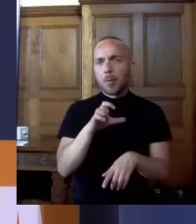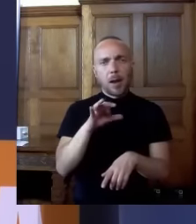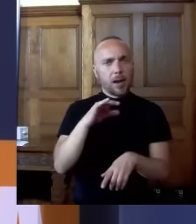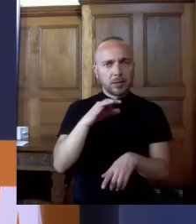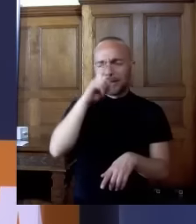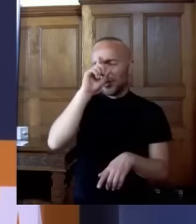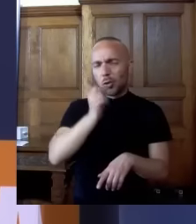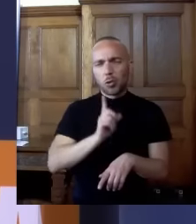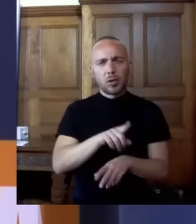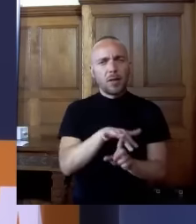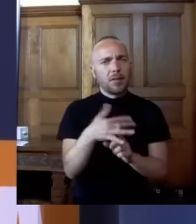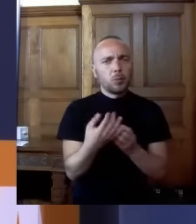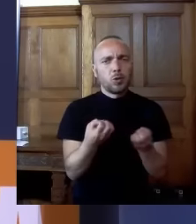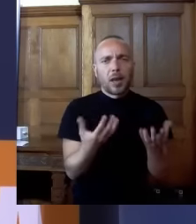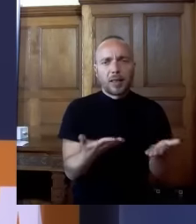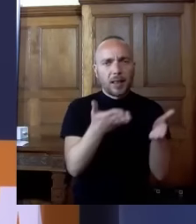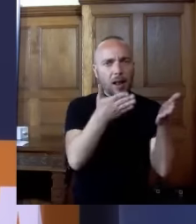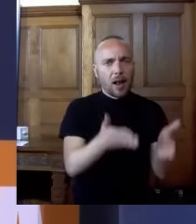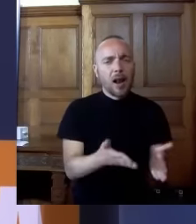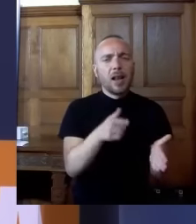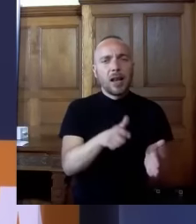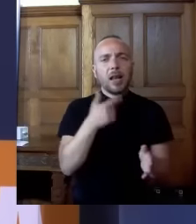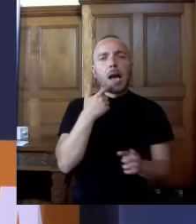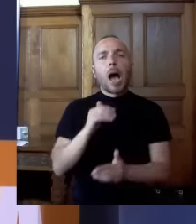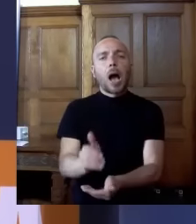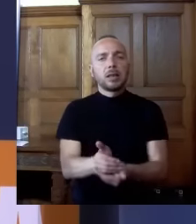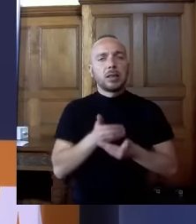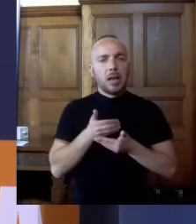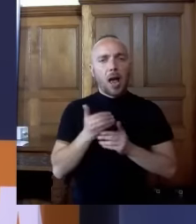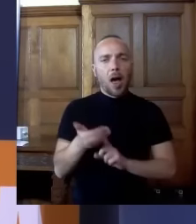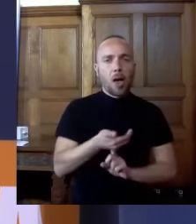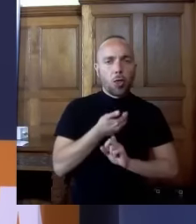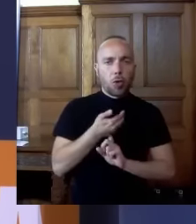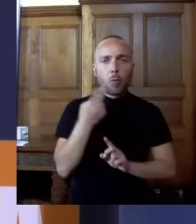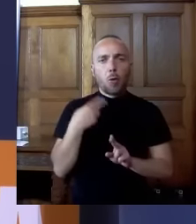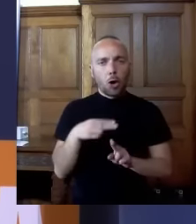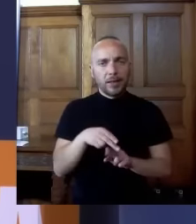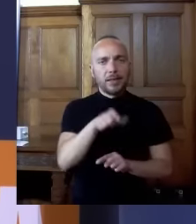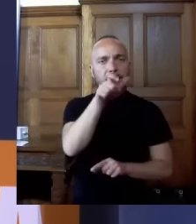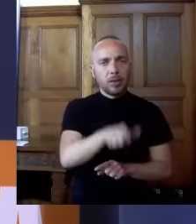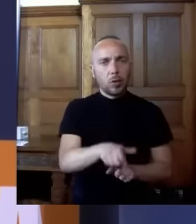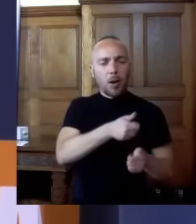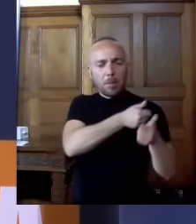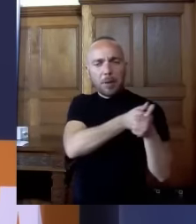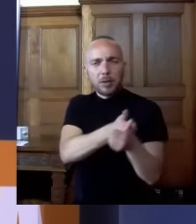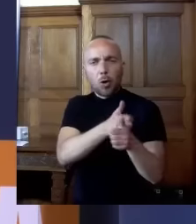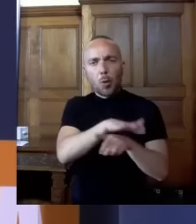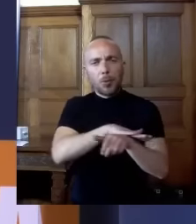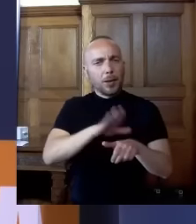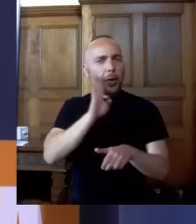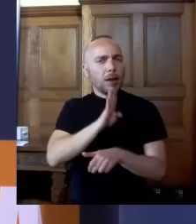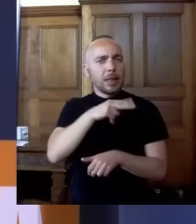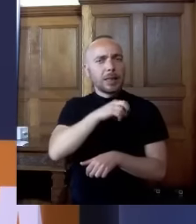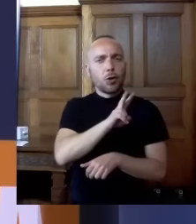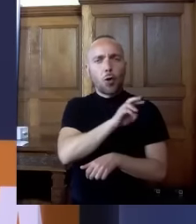encuentra Jorge gl es un asilado político que lleva perseguido por el gobierno delincuente de noboa desde hace